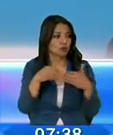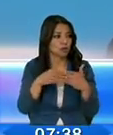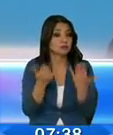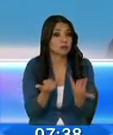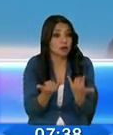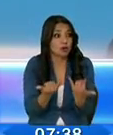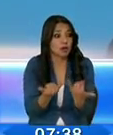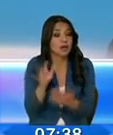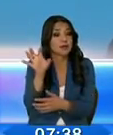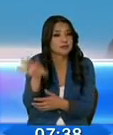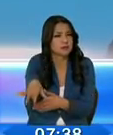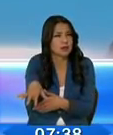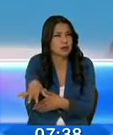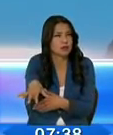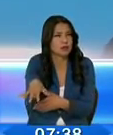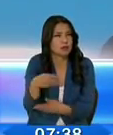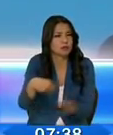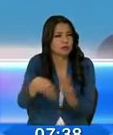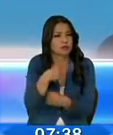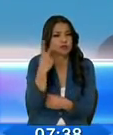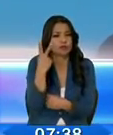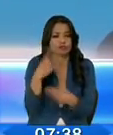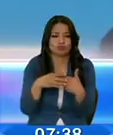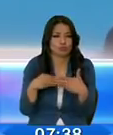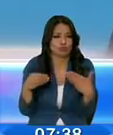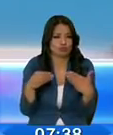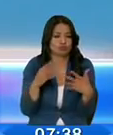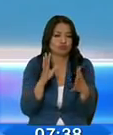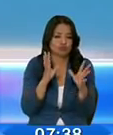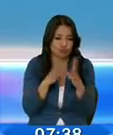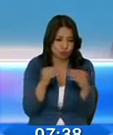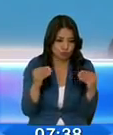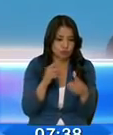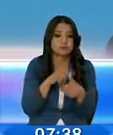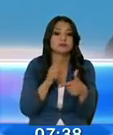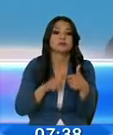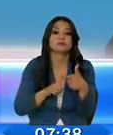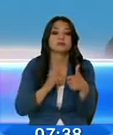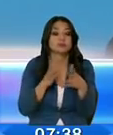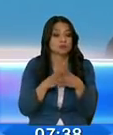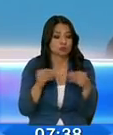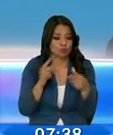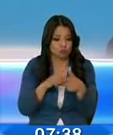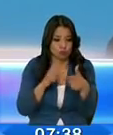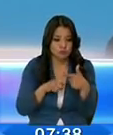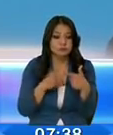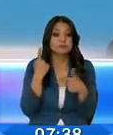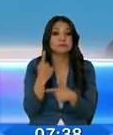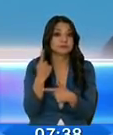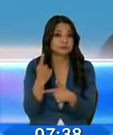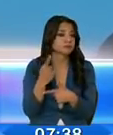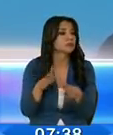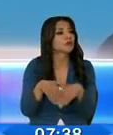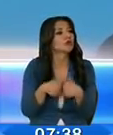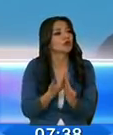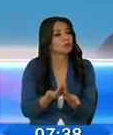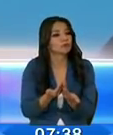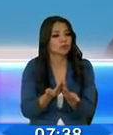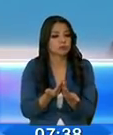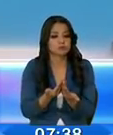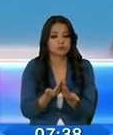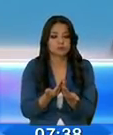ahora mismo dos alternativas. La una, que es buscar la forma de